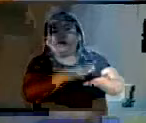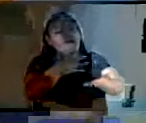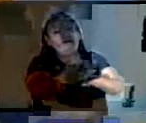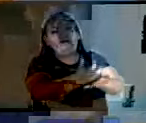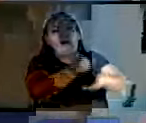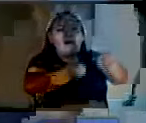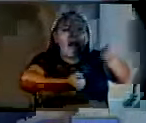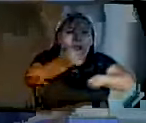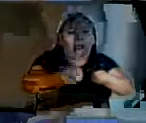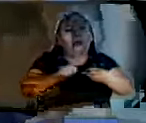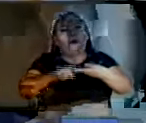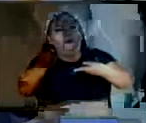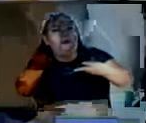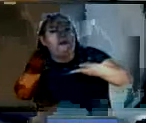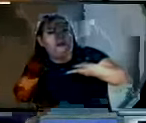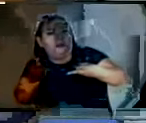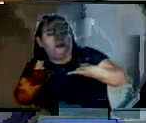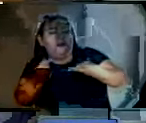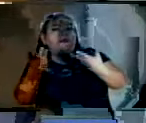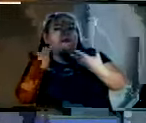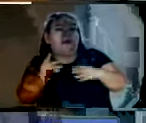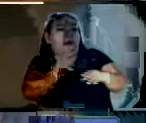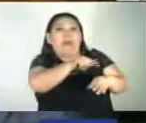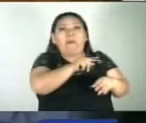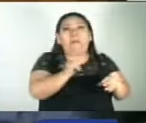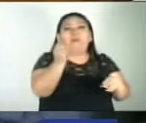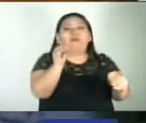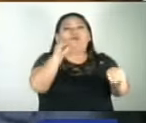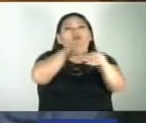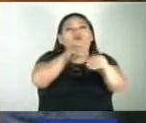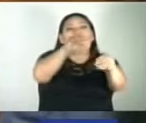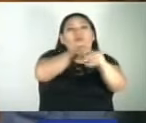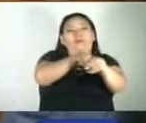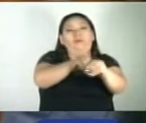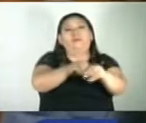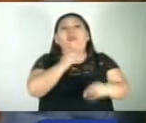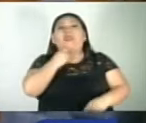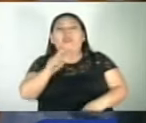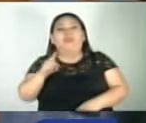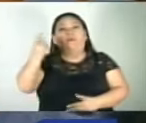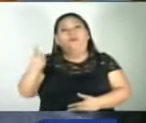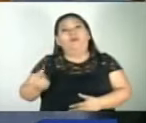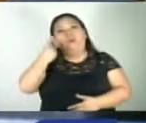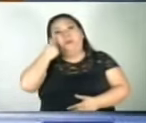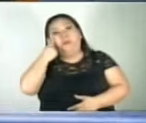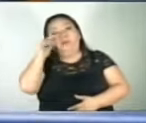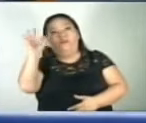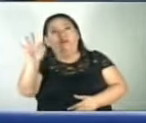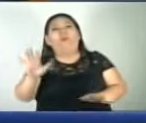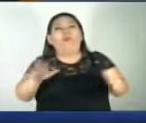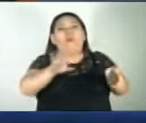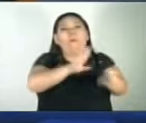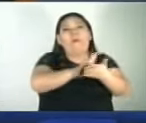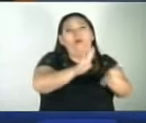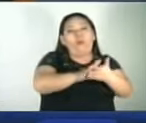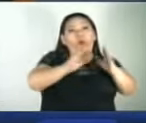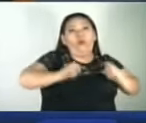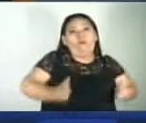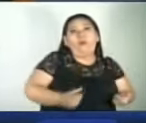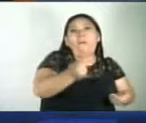vehículos y dinero depositando en instituciones bancarias depositado. Según el ente fiscal, estos bienes fueron adquiridos con fondos